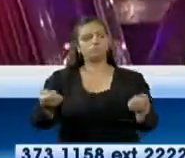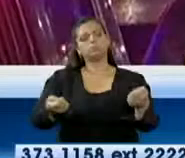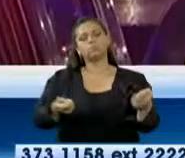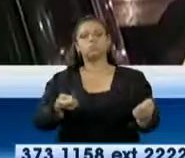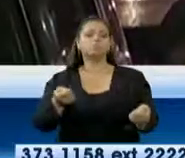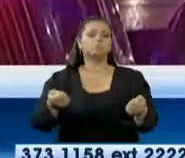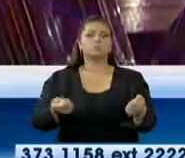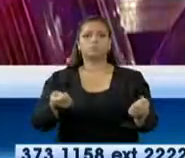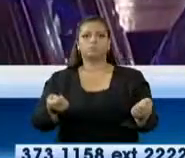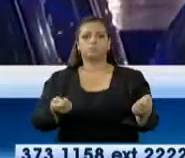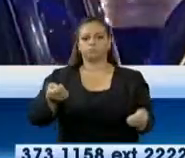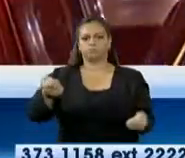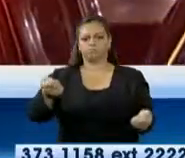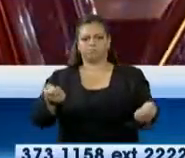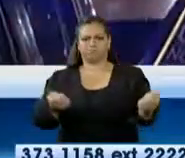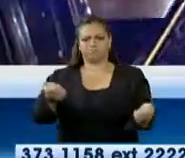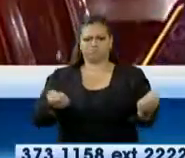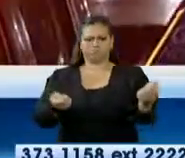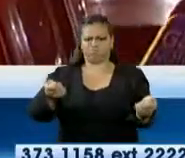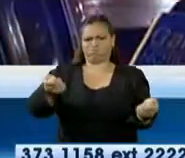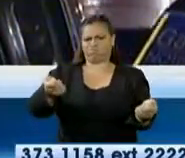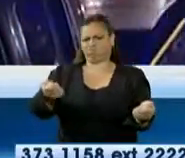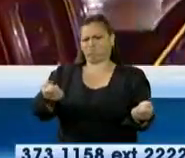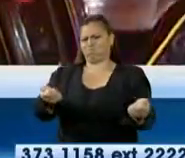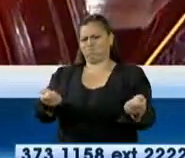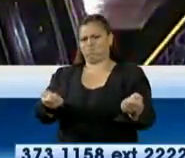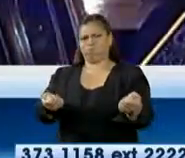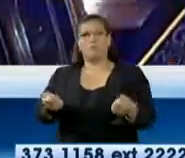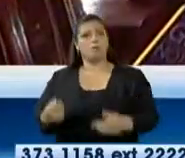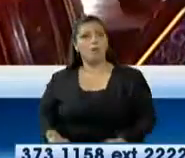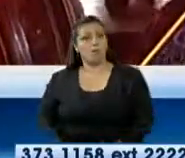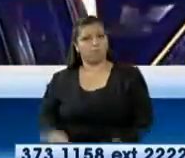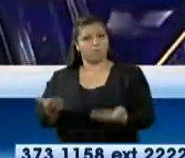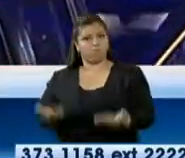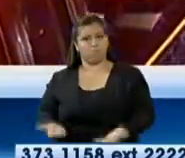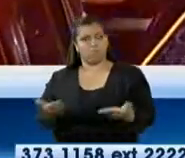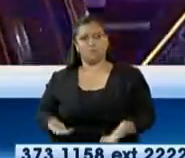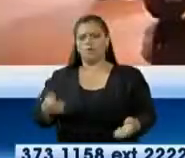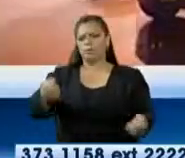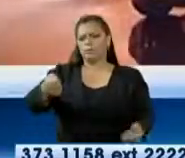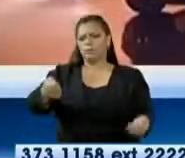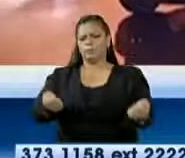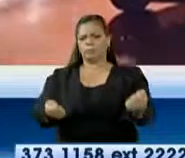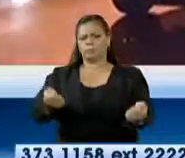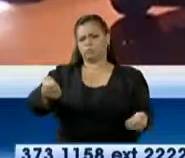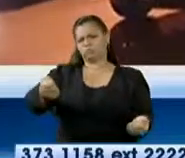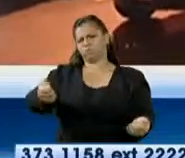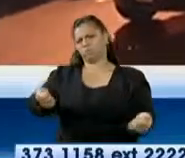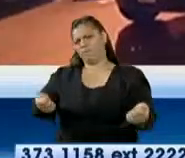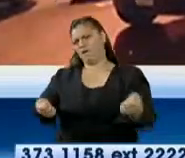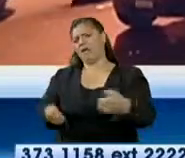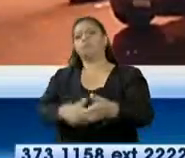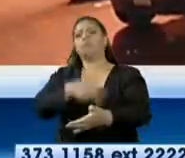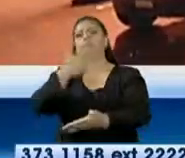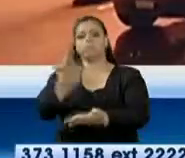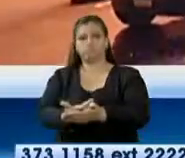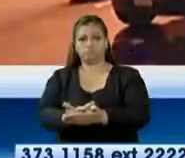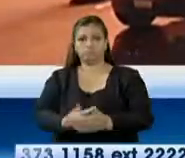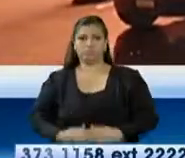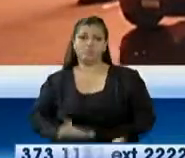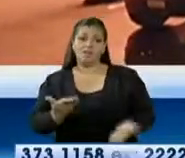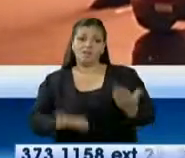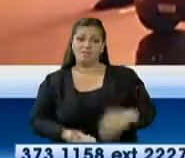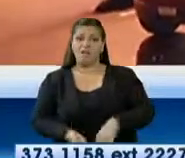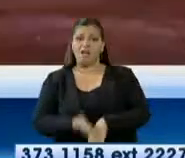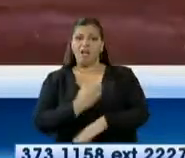por el peso mismo del contenedor que está lleno se ha producido el volcamiento de la carreta. Se presume que el exceso de velocidad haya